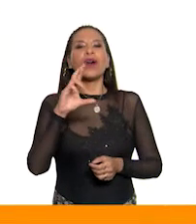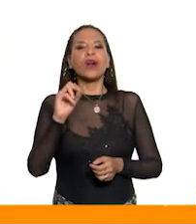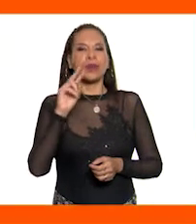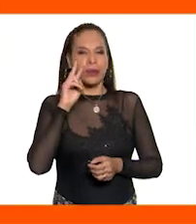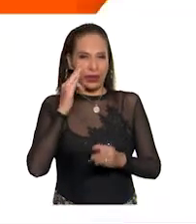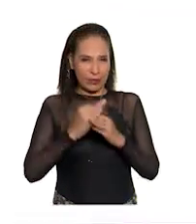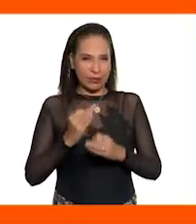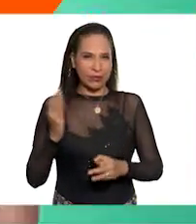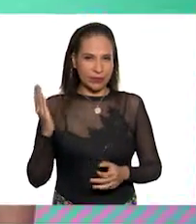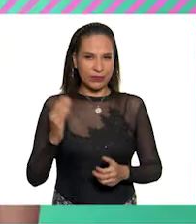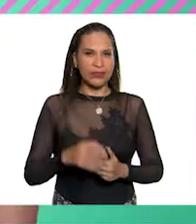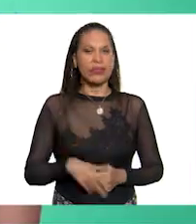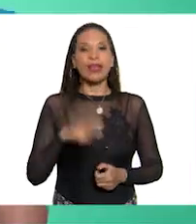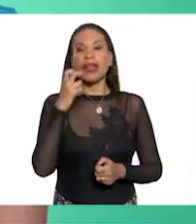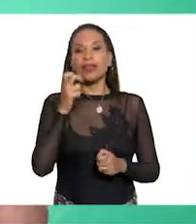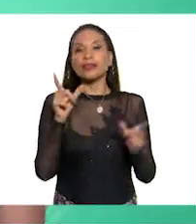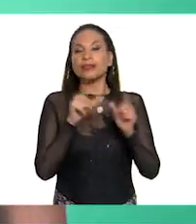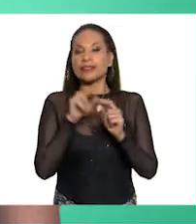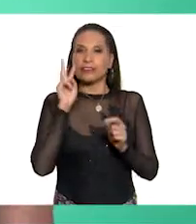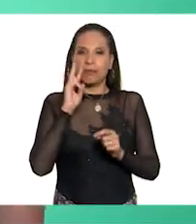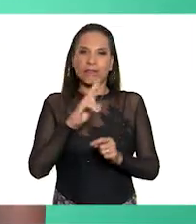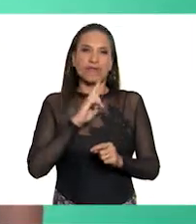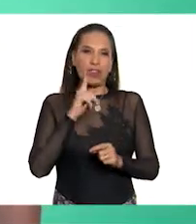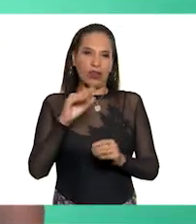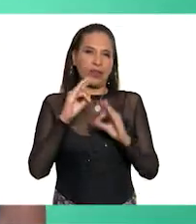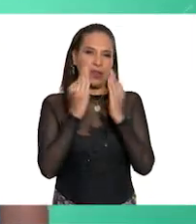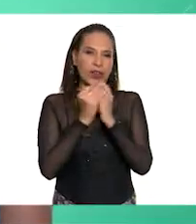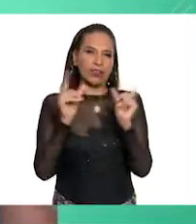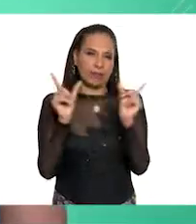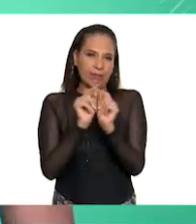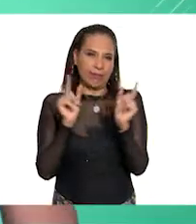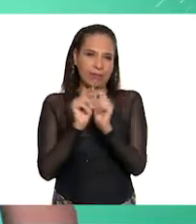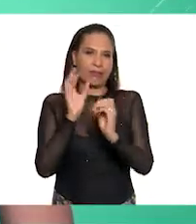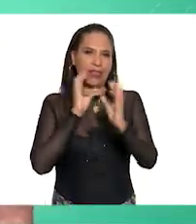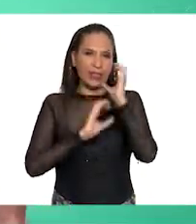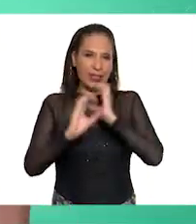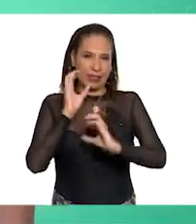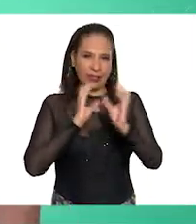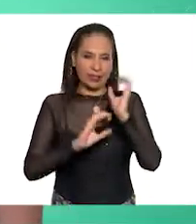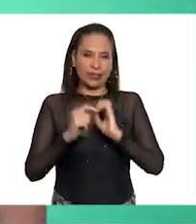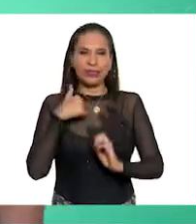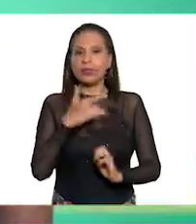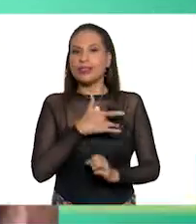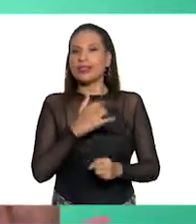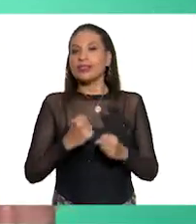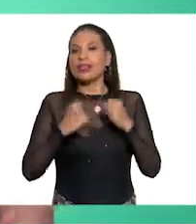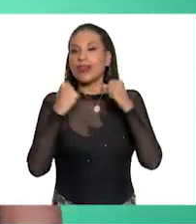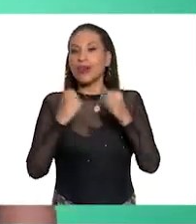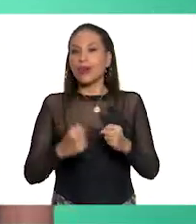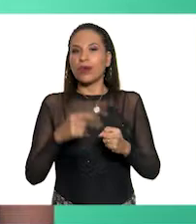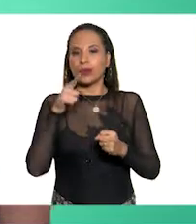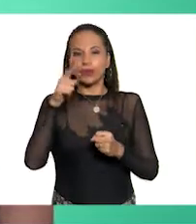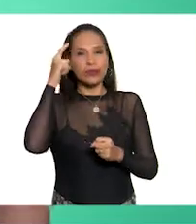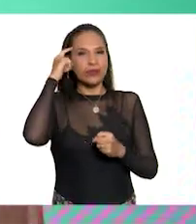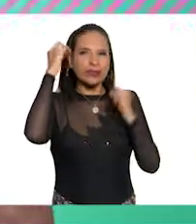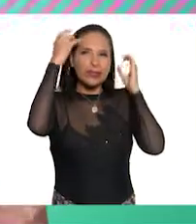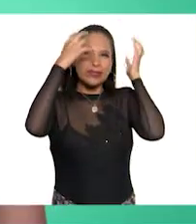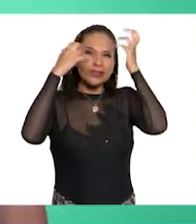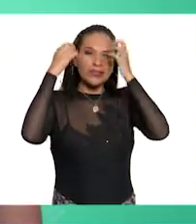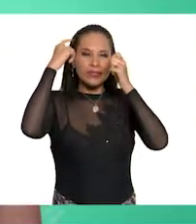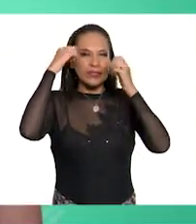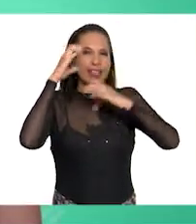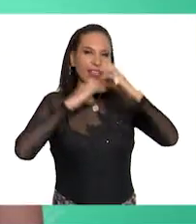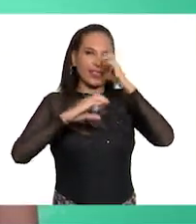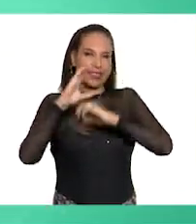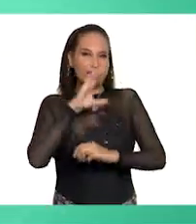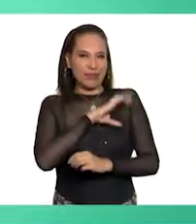estamos viendo. Esta es una excelente manera de simplificar la canción. Estoy segura de que a tu cabeza han llegado tus